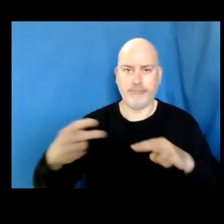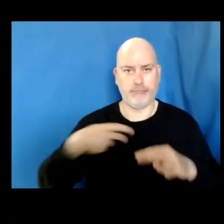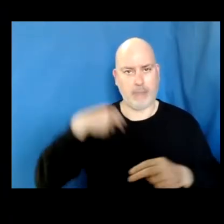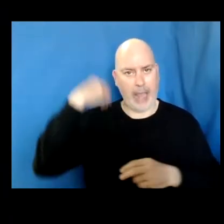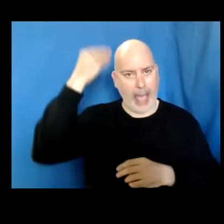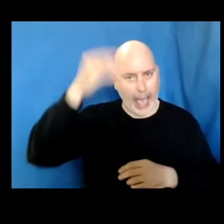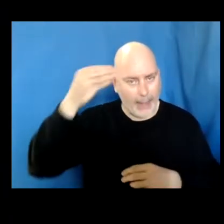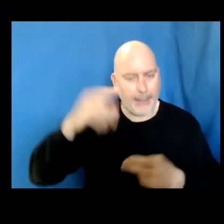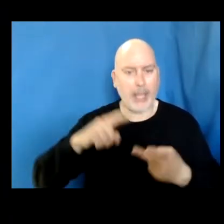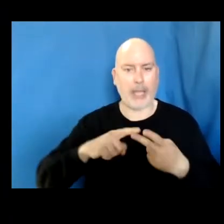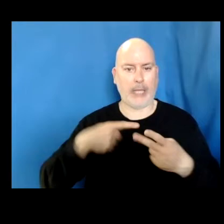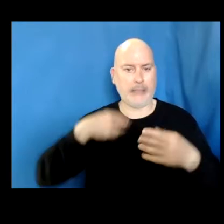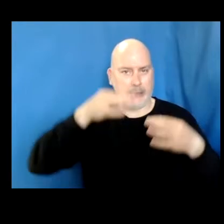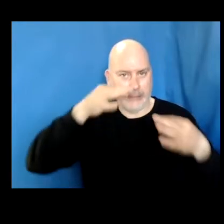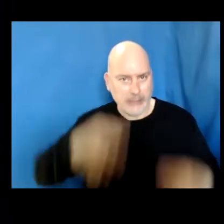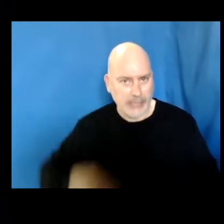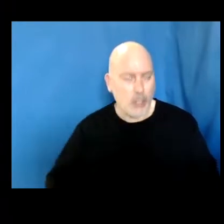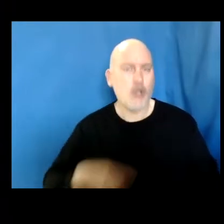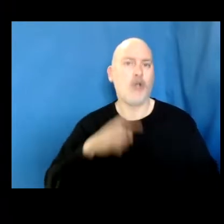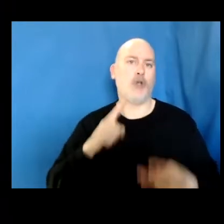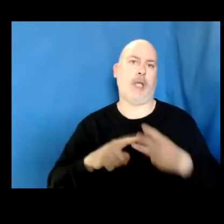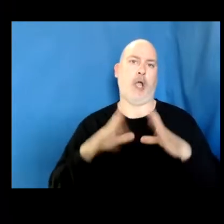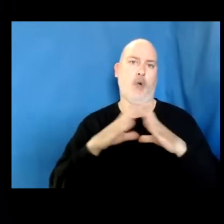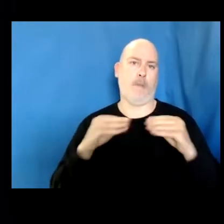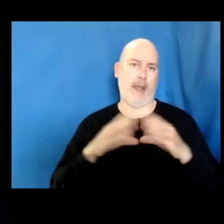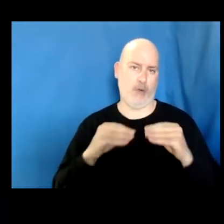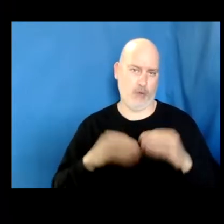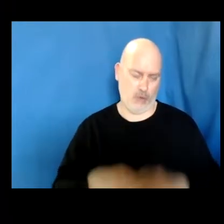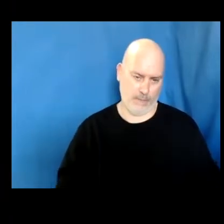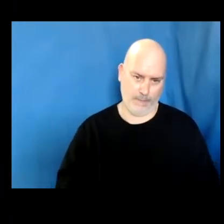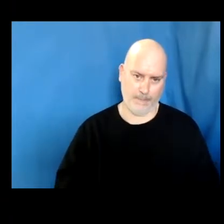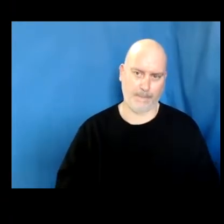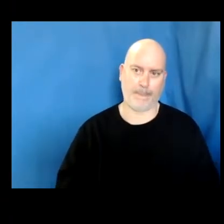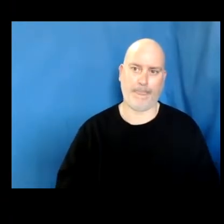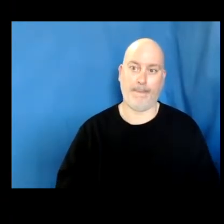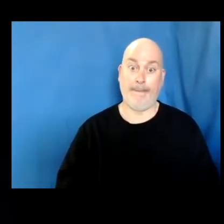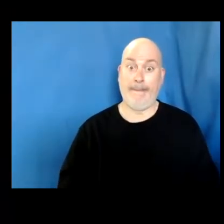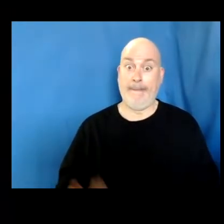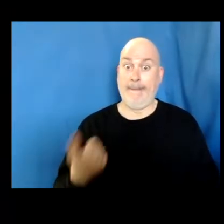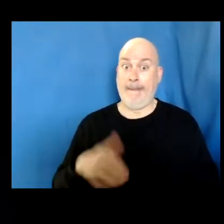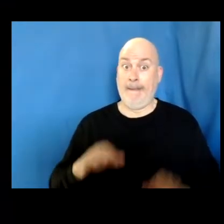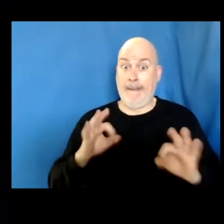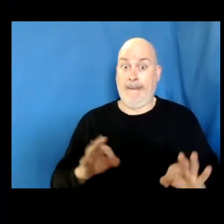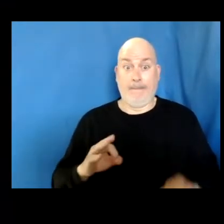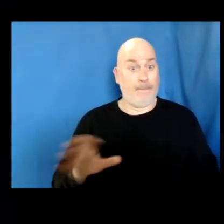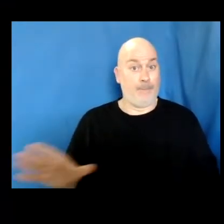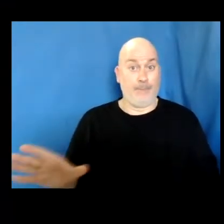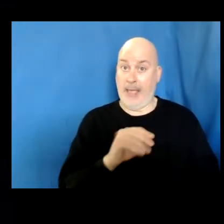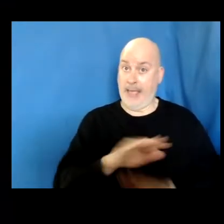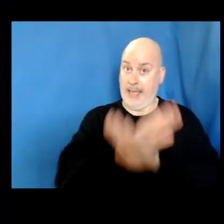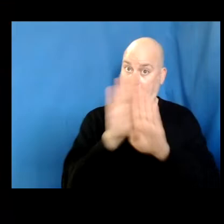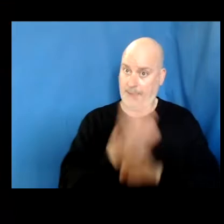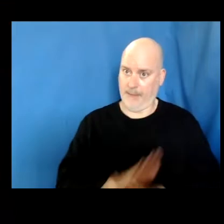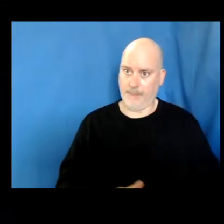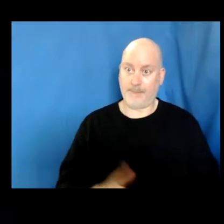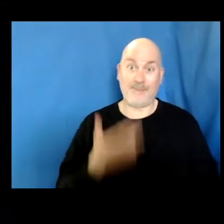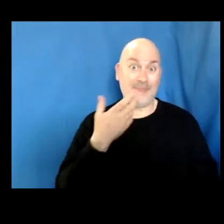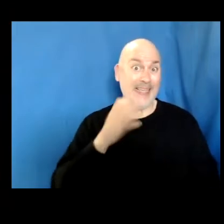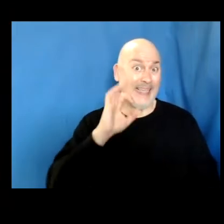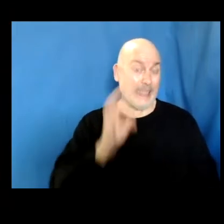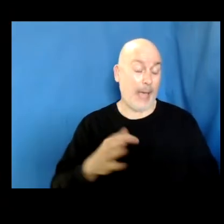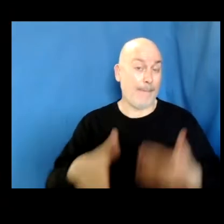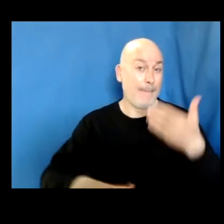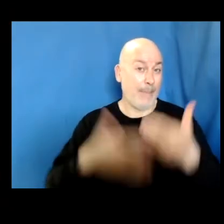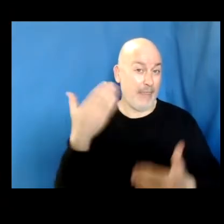al chino y también al rumano. Y bien, con esto es todo. Si al principio de este